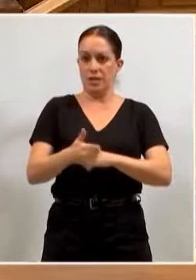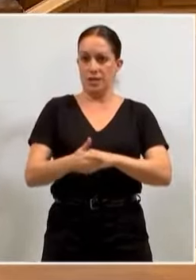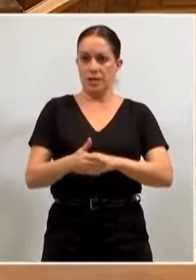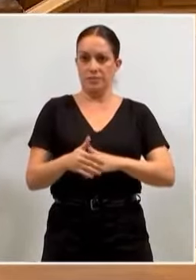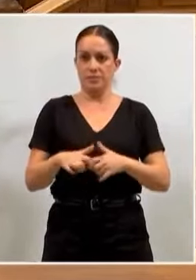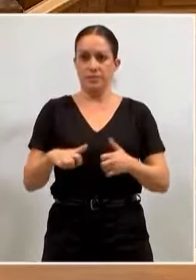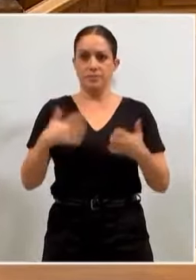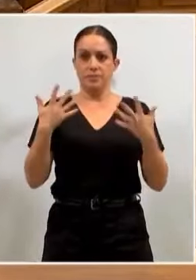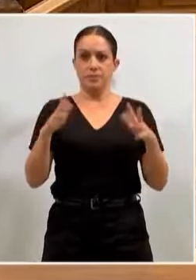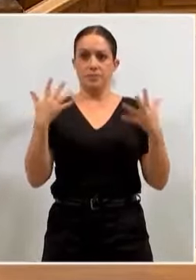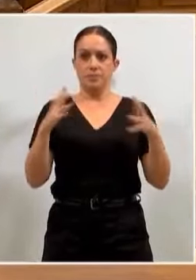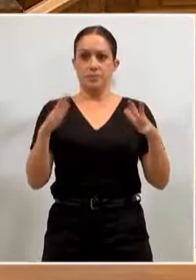Gracias.